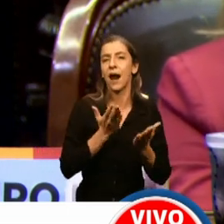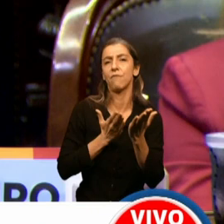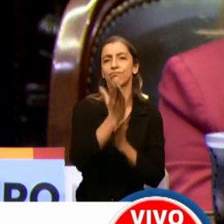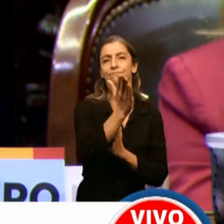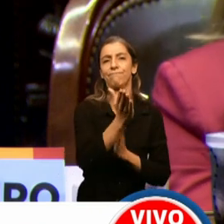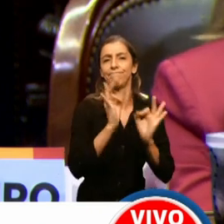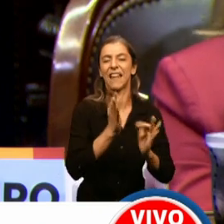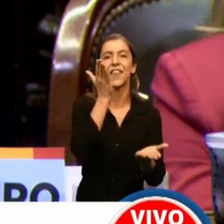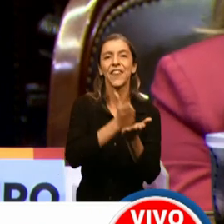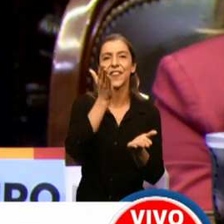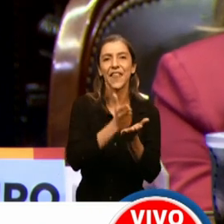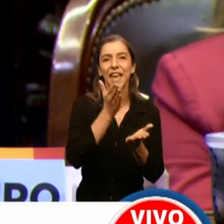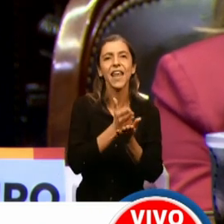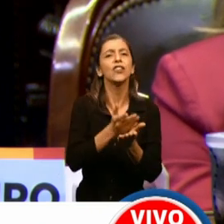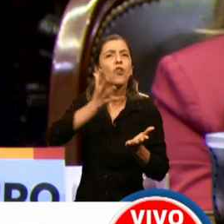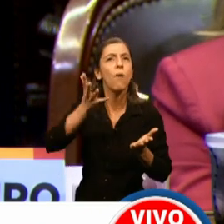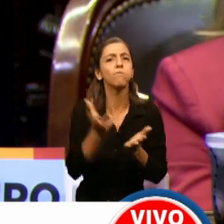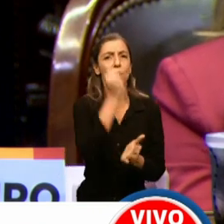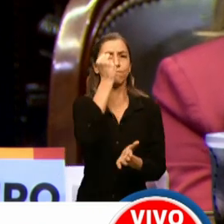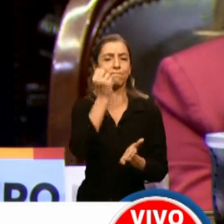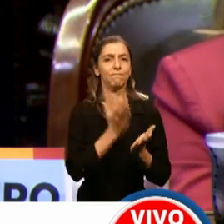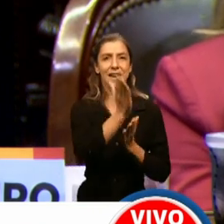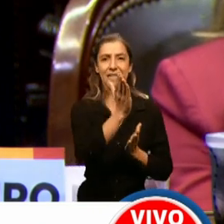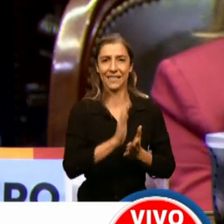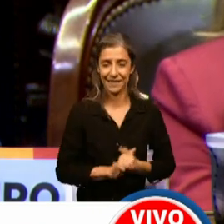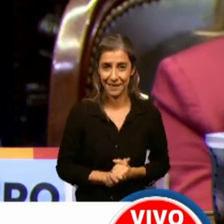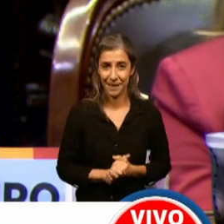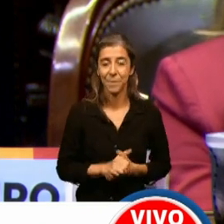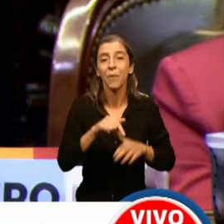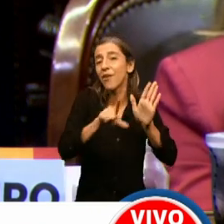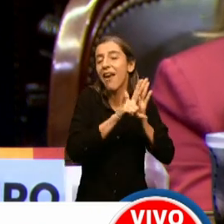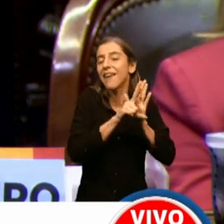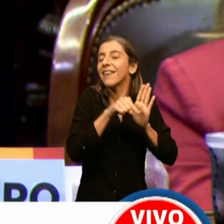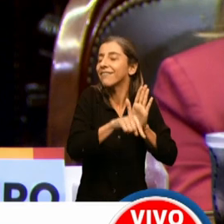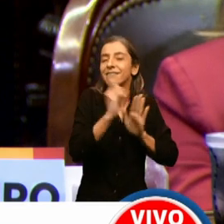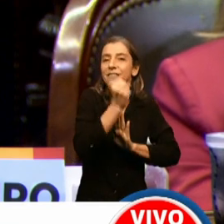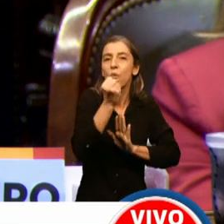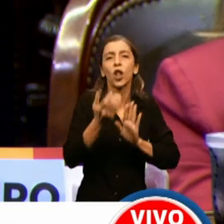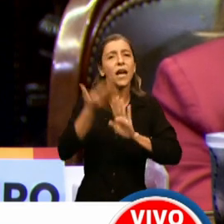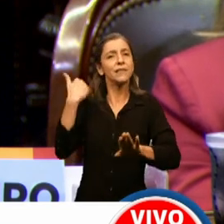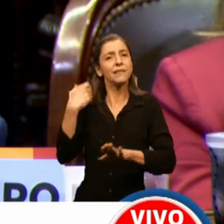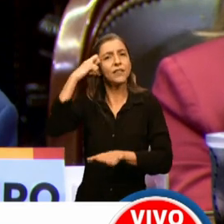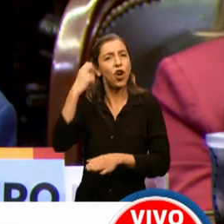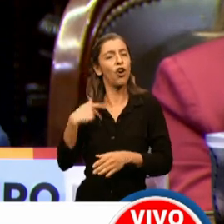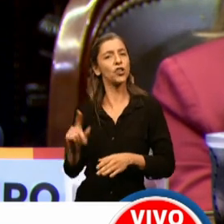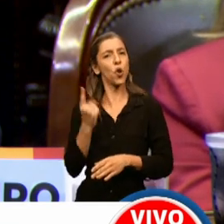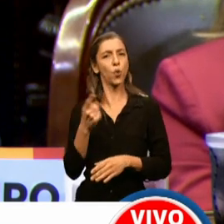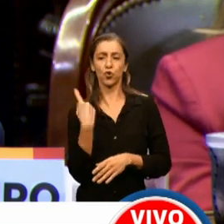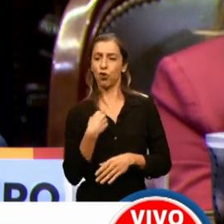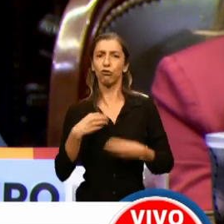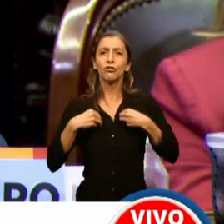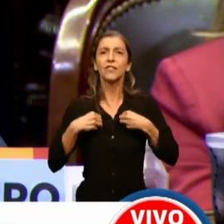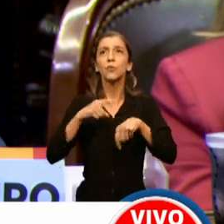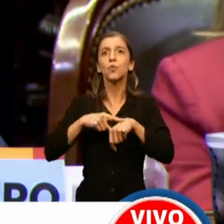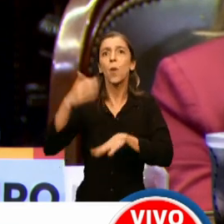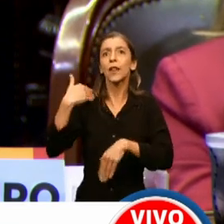que este derecho sea una conquista de esta comunidad cuando en este congreso tuvimos el orgullo de discutir la ley de identidad